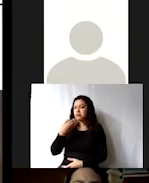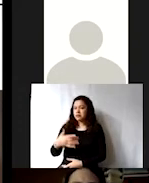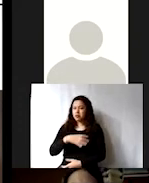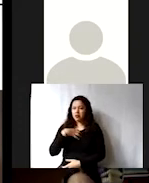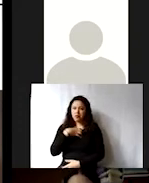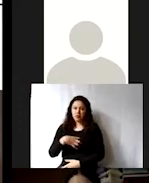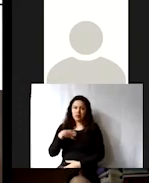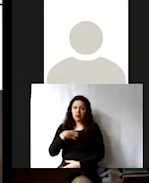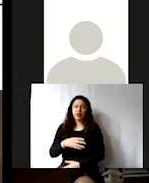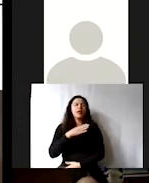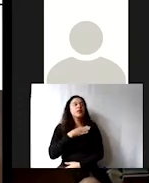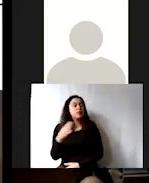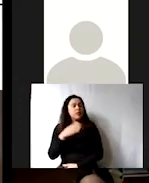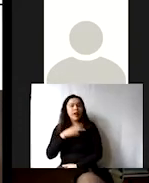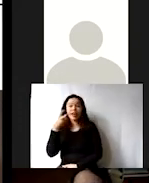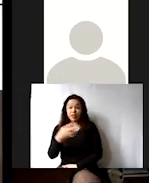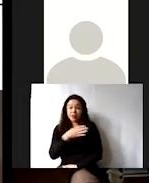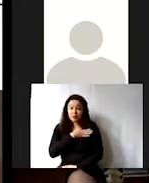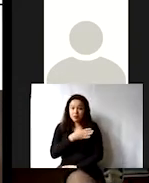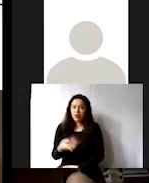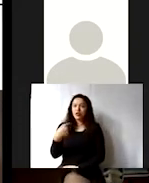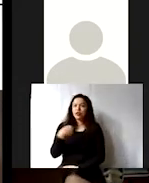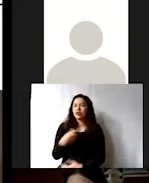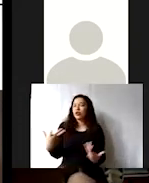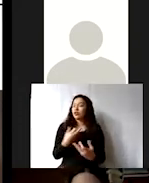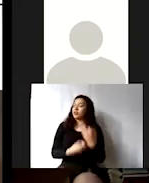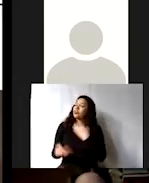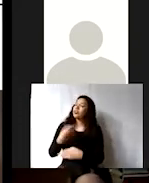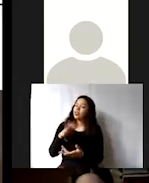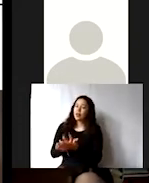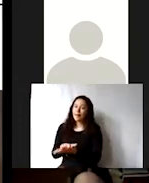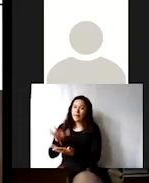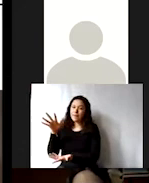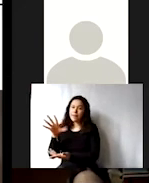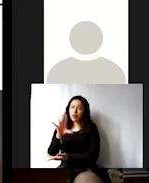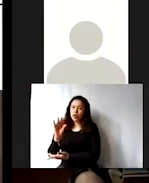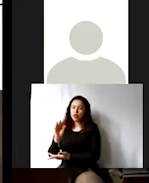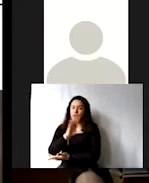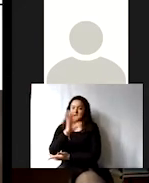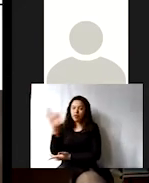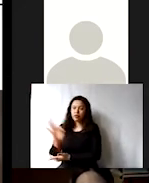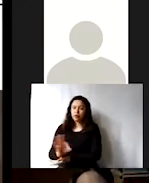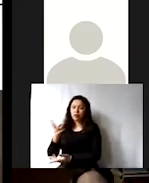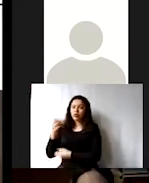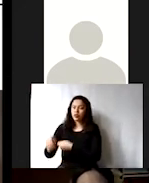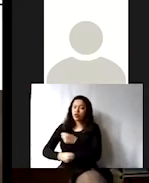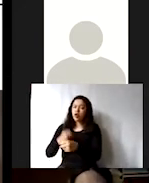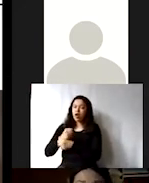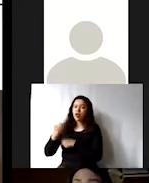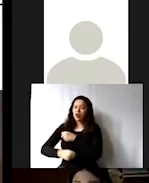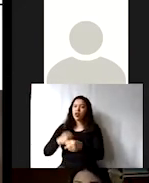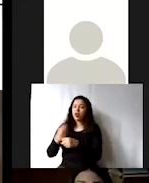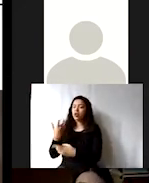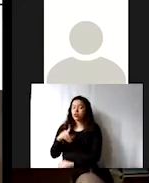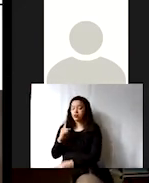Qué bueno, qué bueno. Eso es bueno. Yo he tenido de todo. La mayoría, les puedo decir, un 90% en todos los años que llevo trabajando en esto es positiva,